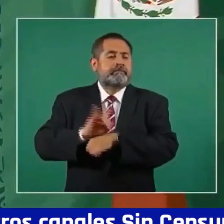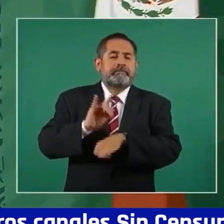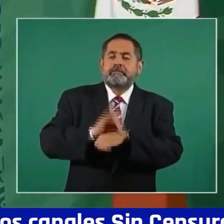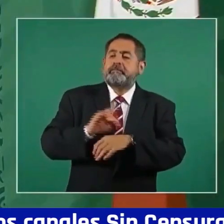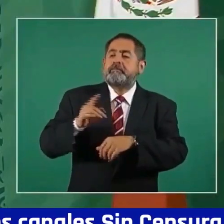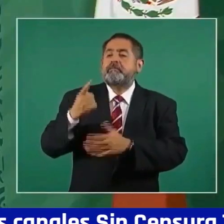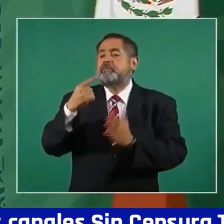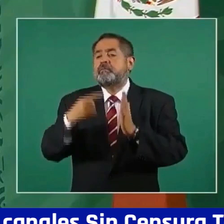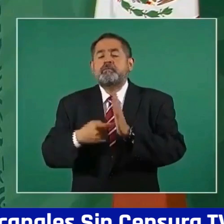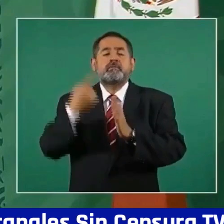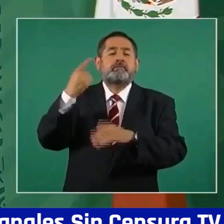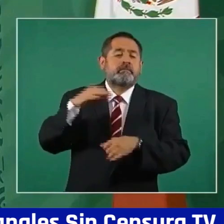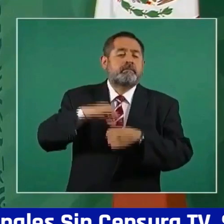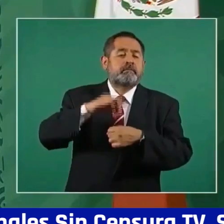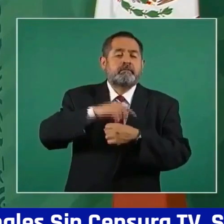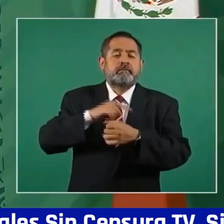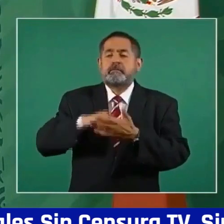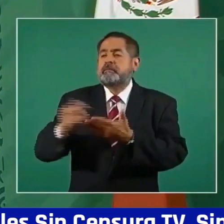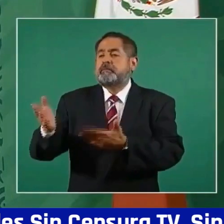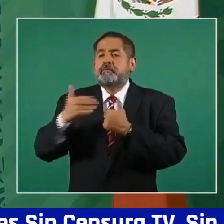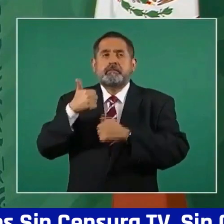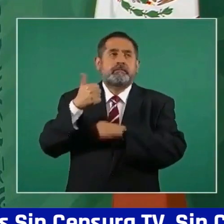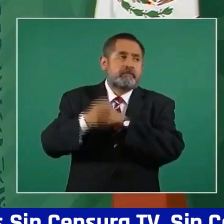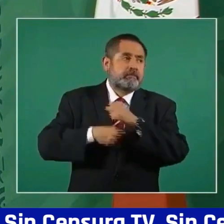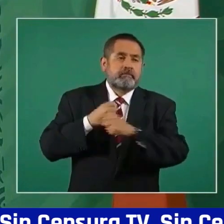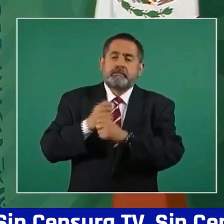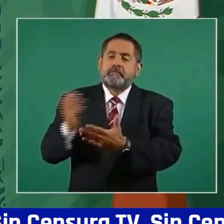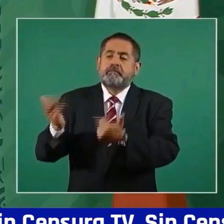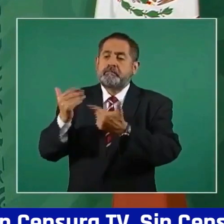una vez cada 6 años.